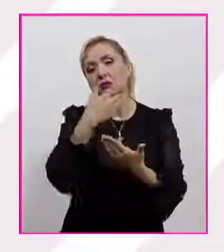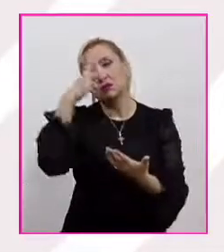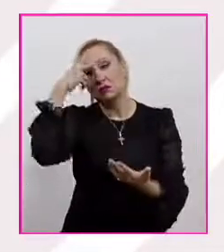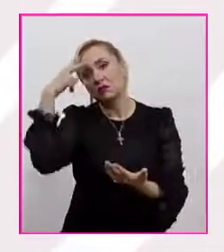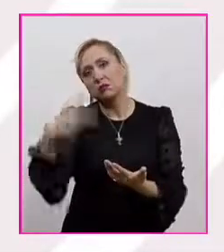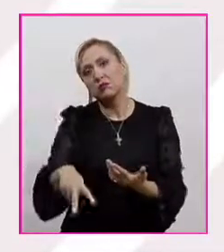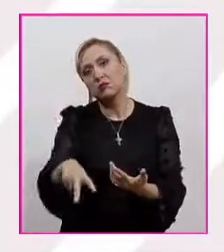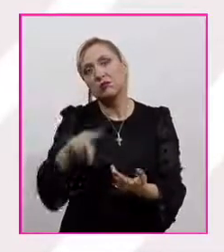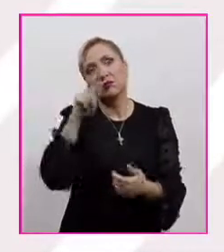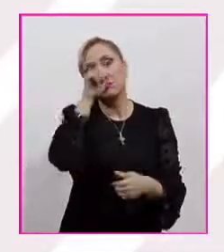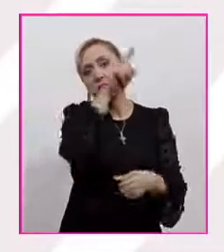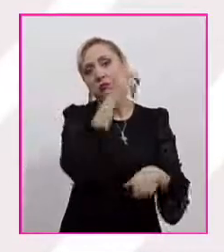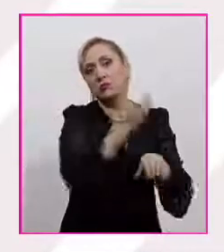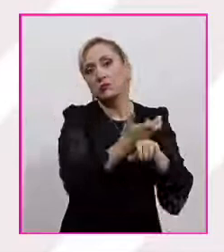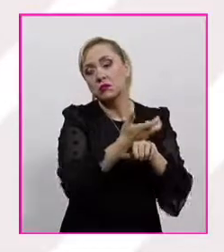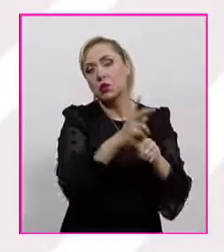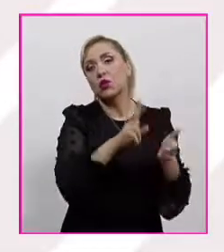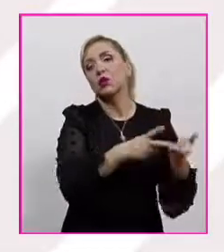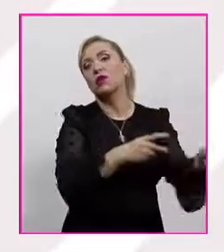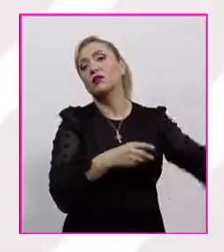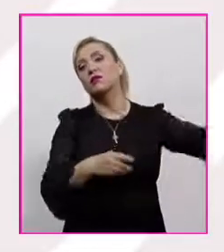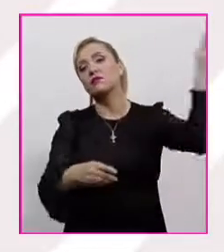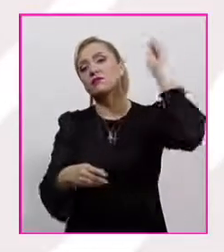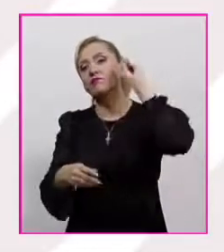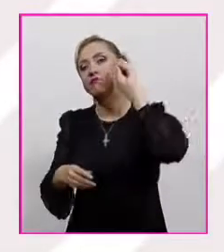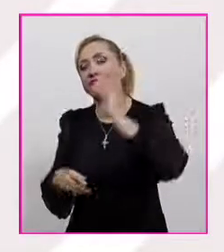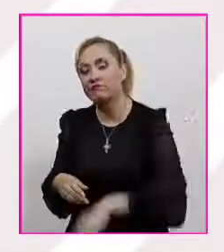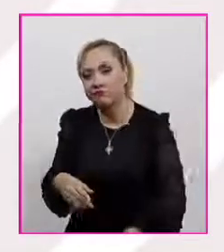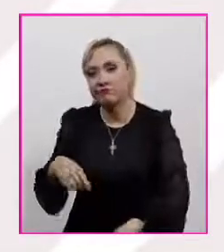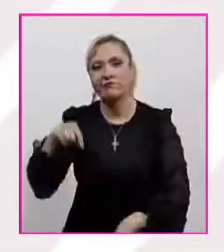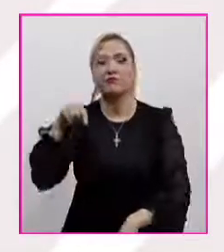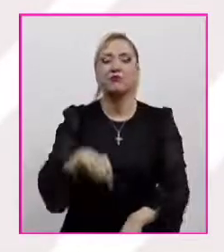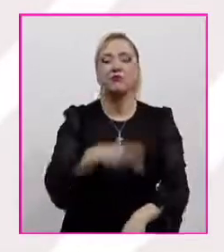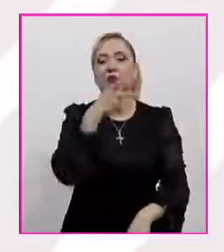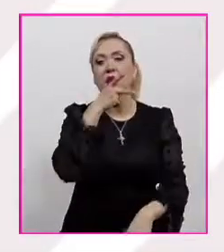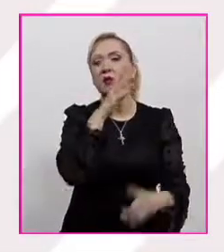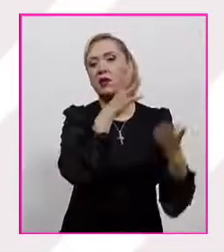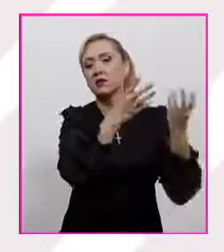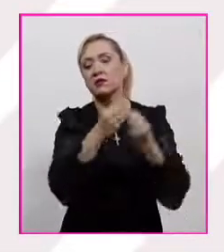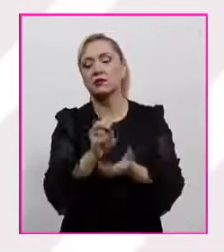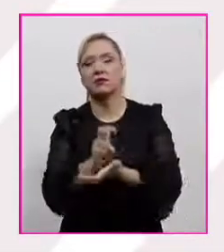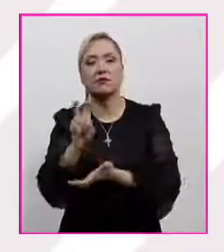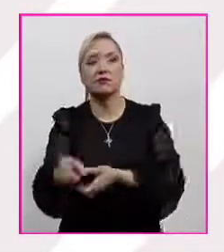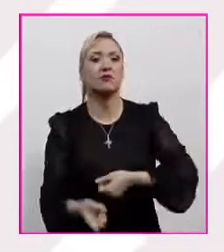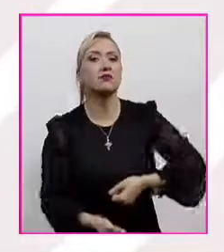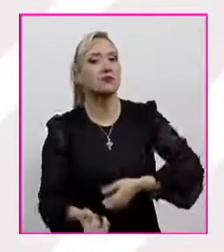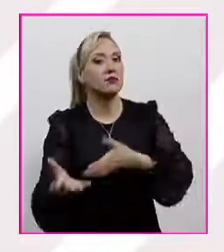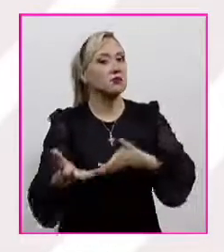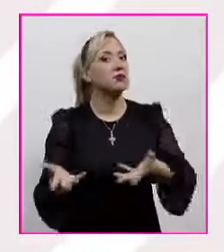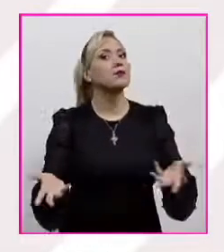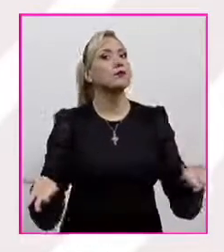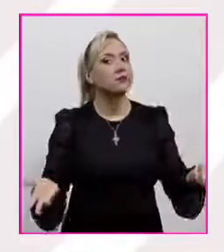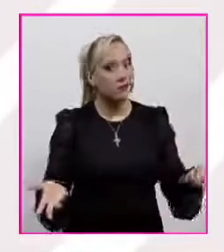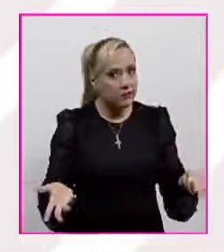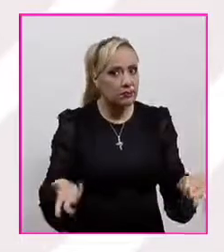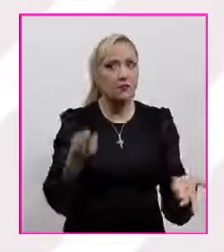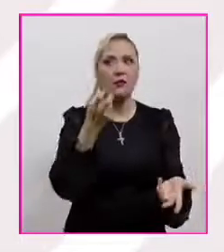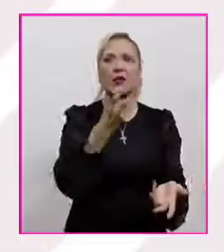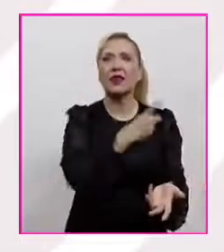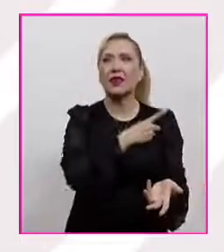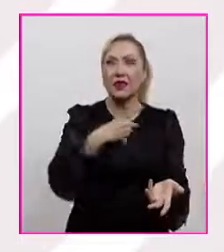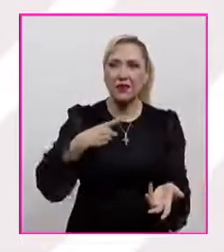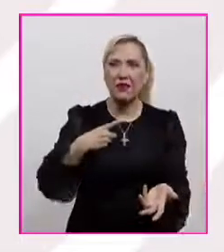razón en Estados Unidos y están de vuelta con sus padres a vivir en México, ¿no? Entonces, creo que tenemos